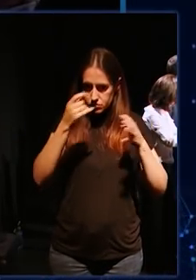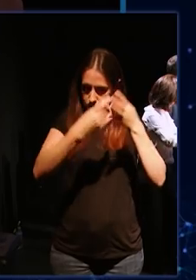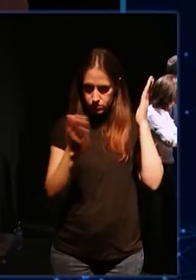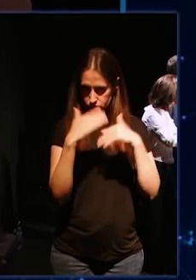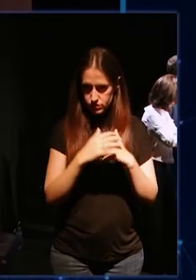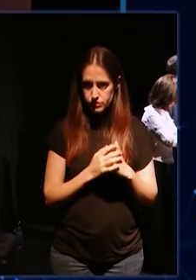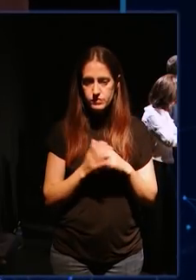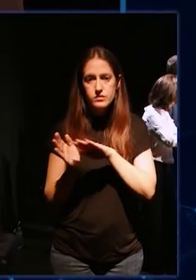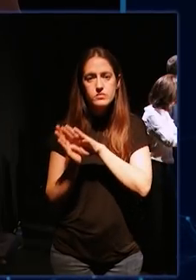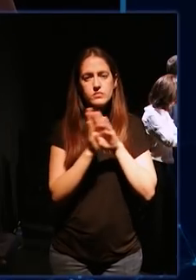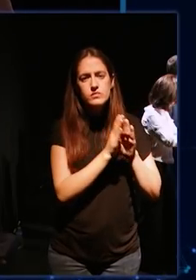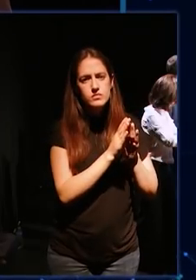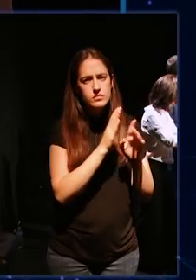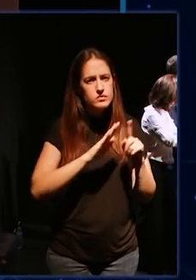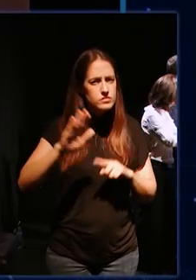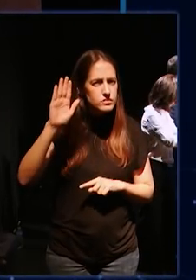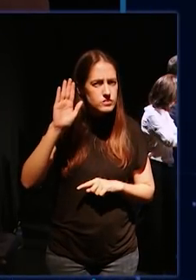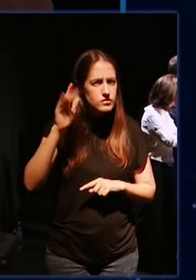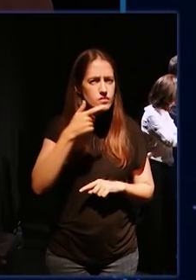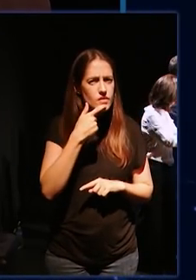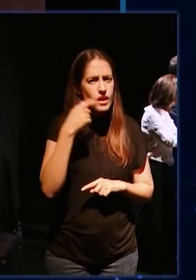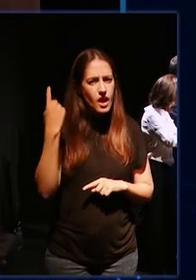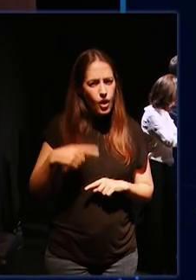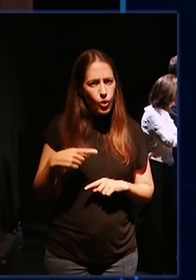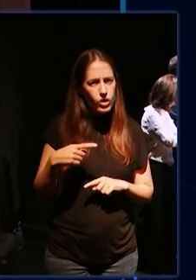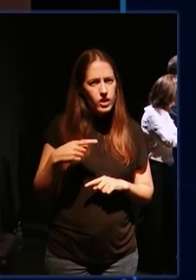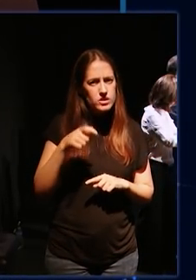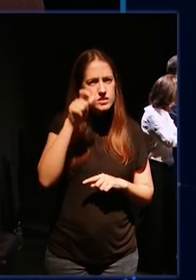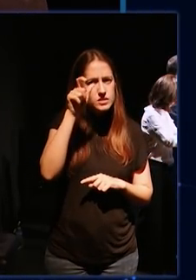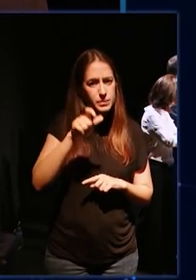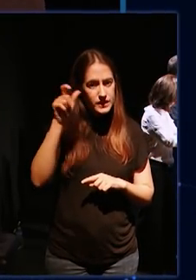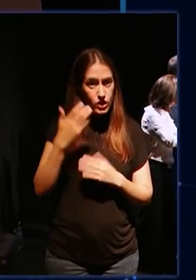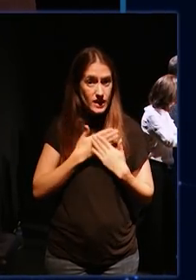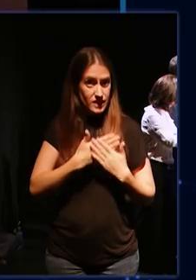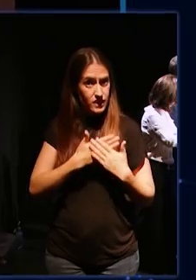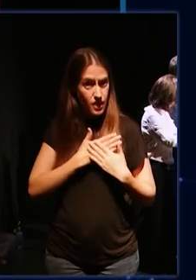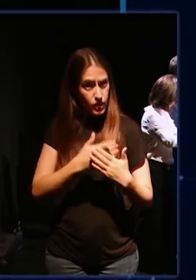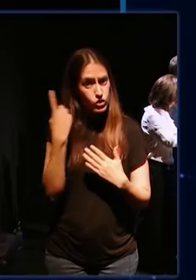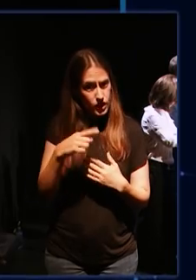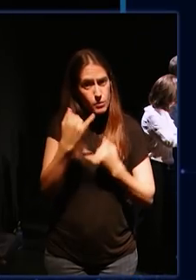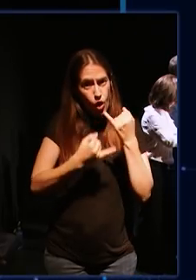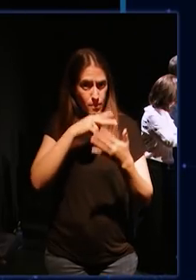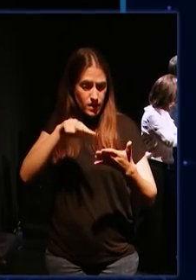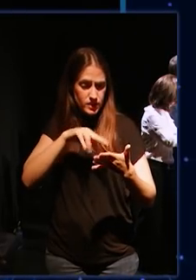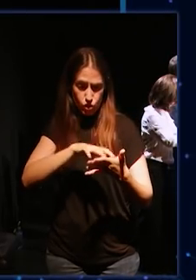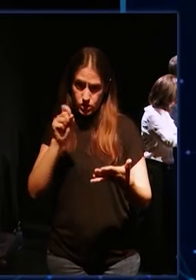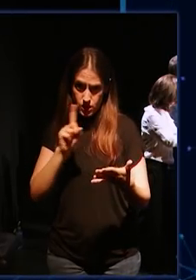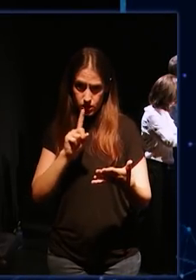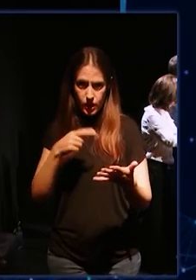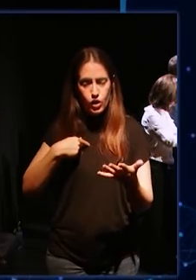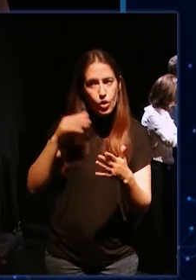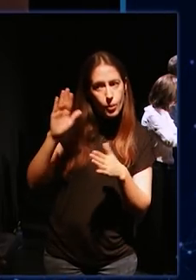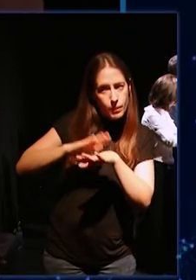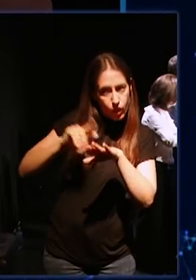pido la palabra. Aquí hay candidatos con problemas de comprensión lectora. Yo le aconsejo que se esmere